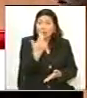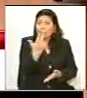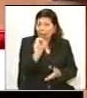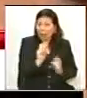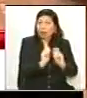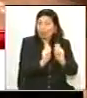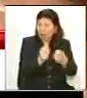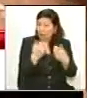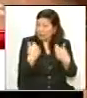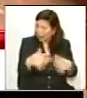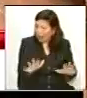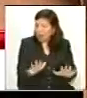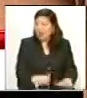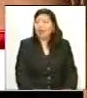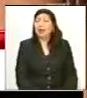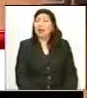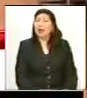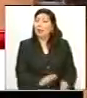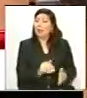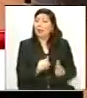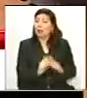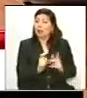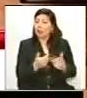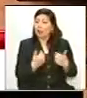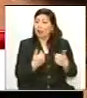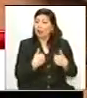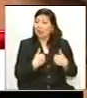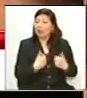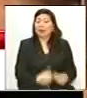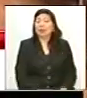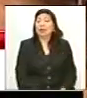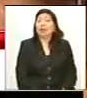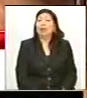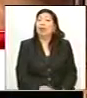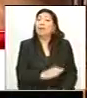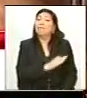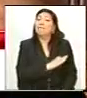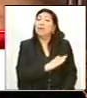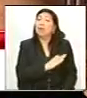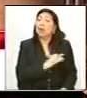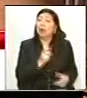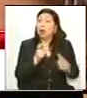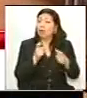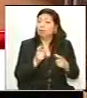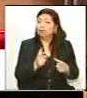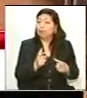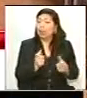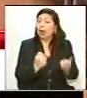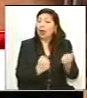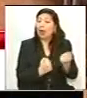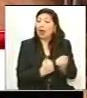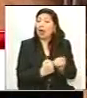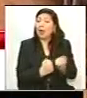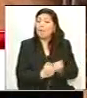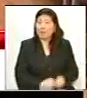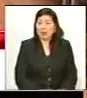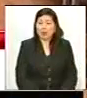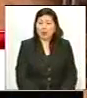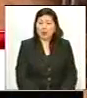congresistas, porque es un tema que todos los congresistas tenemos que fiscalizar y supervisar y apoyar